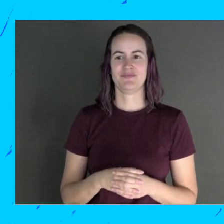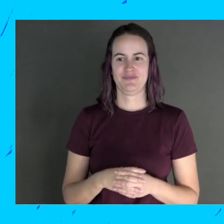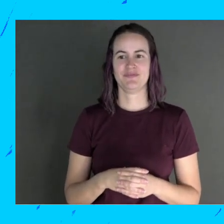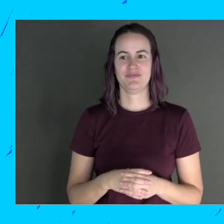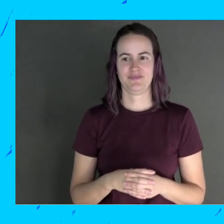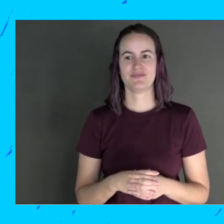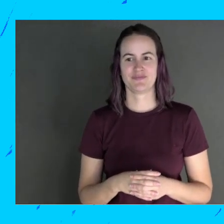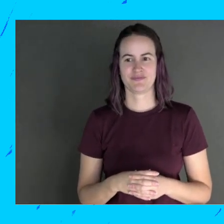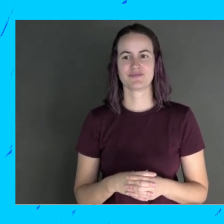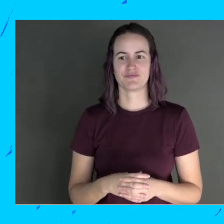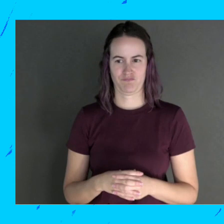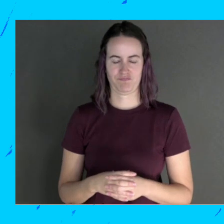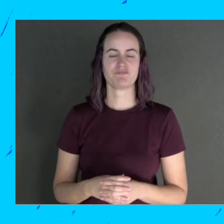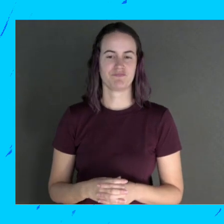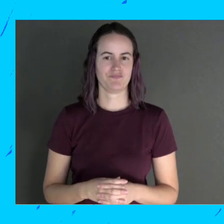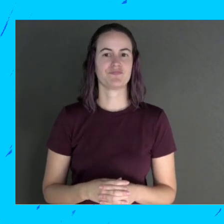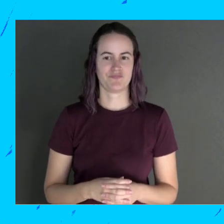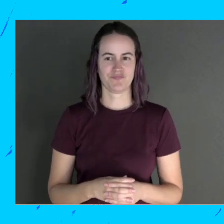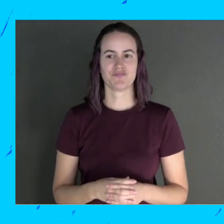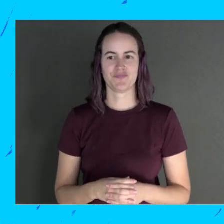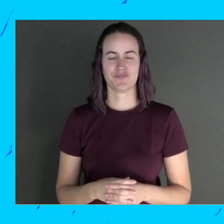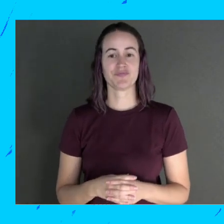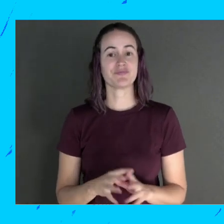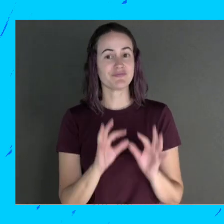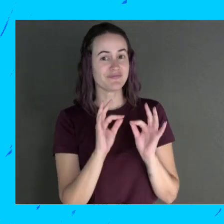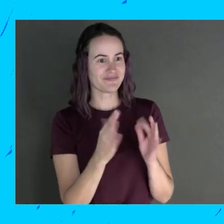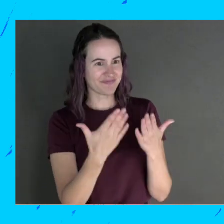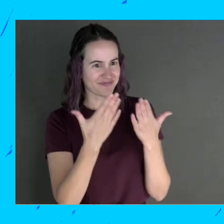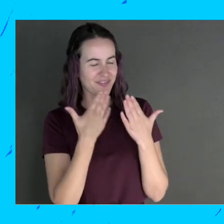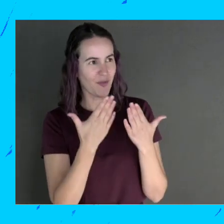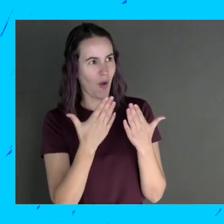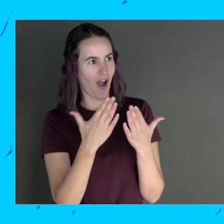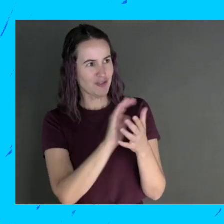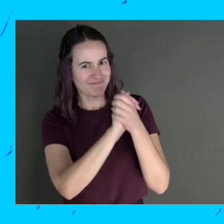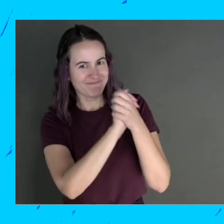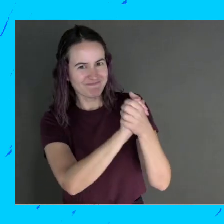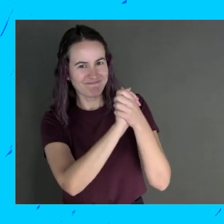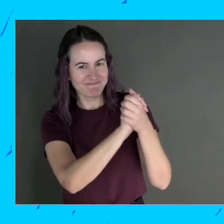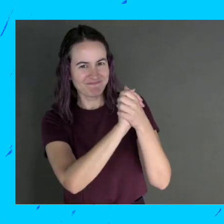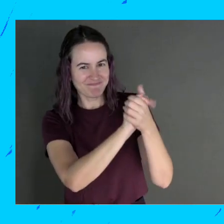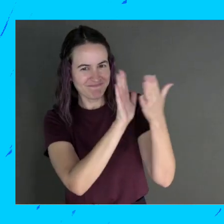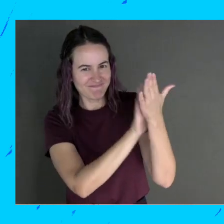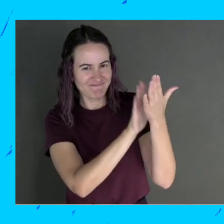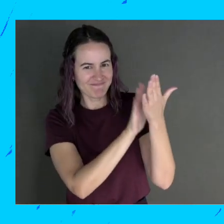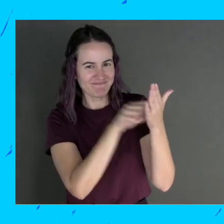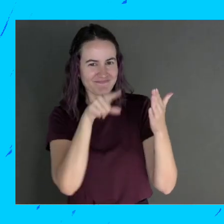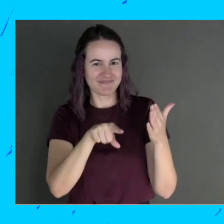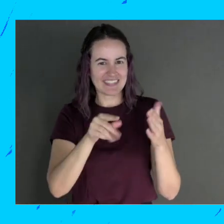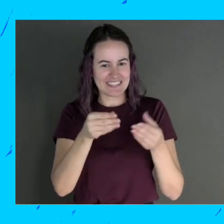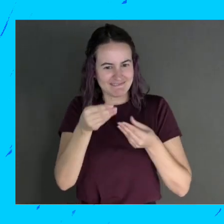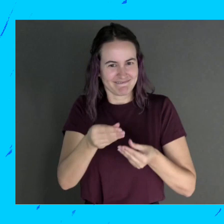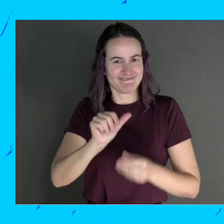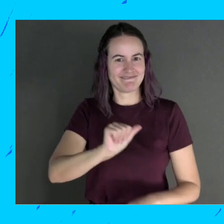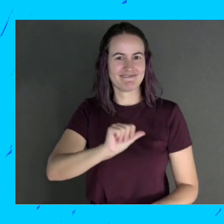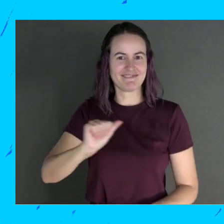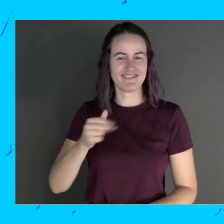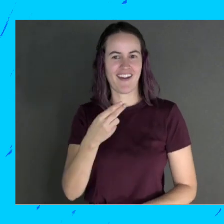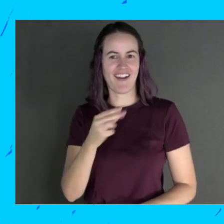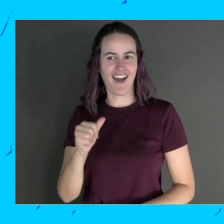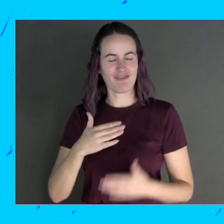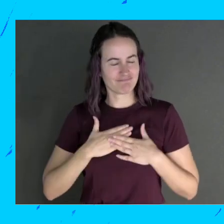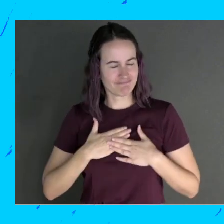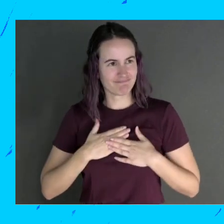de UNAIDS o de OXIDA. Quisiera felicitarles por este lanzamiento de la segunda edición de